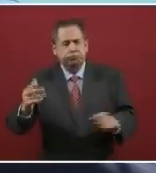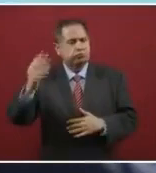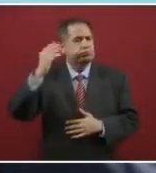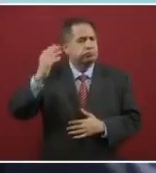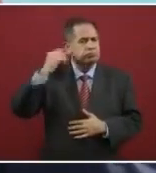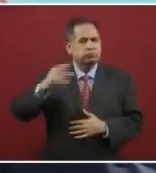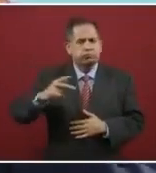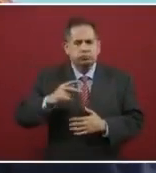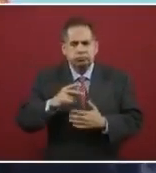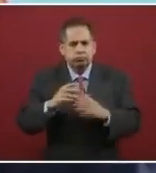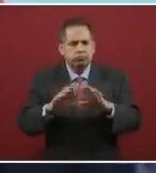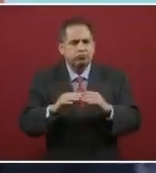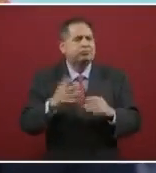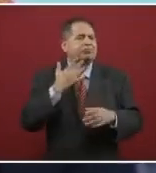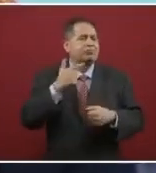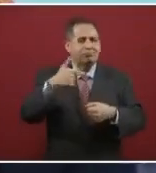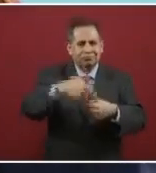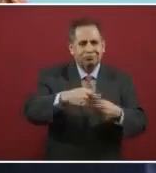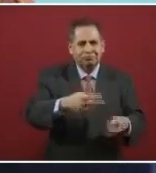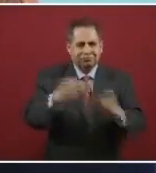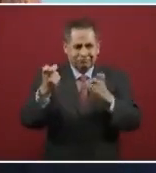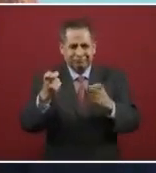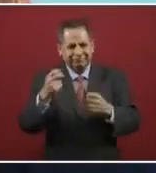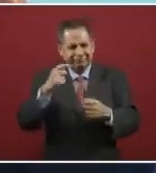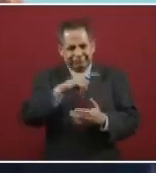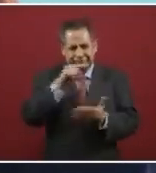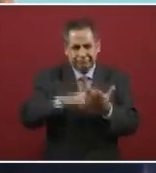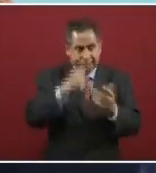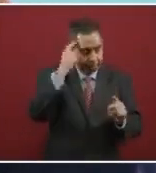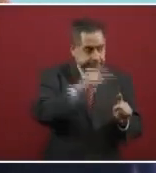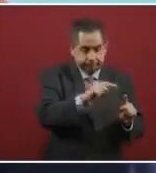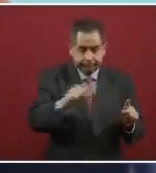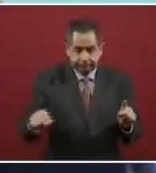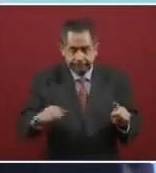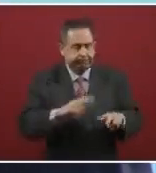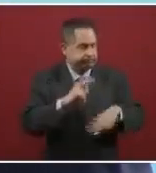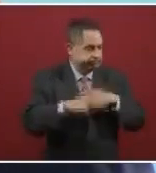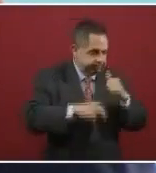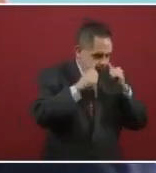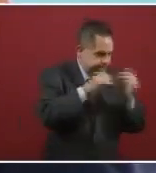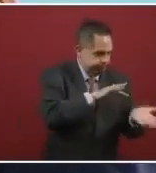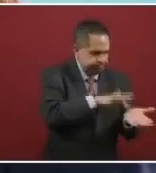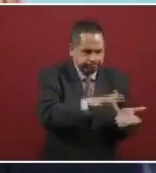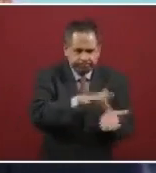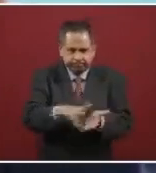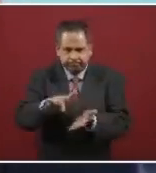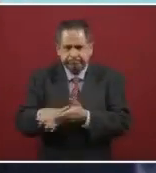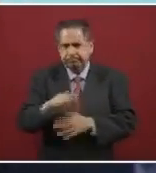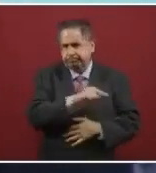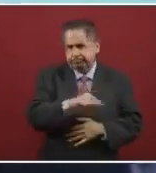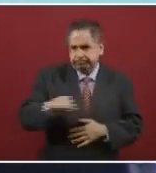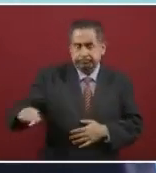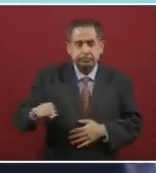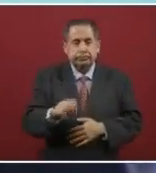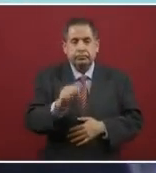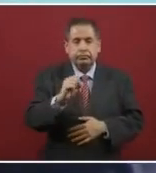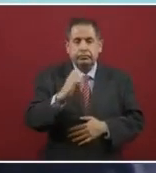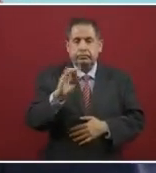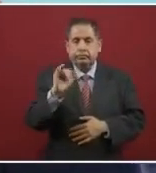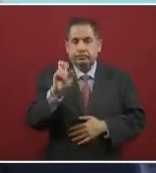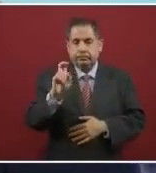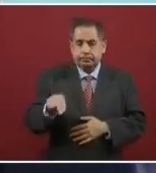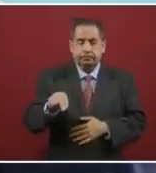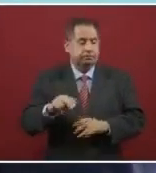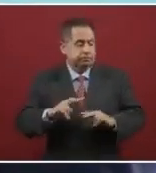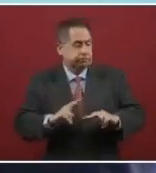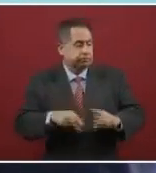a cabo esta práctica del huachicoleo, se generara todo un apoyo a través de la Secretaría de Bienestar para